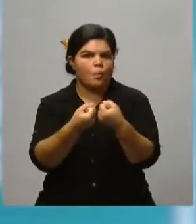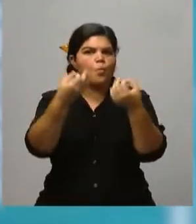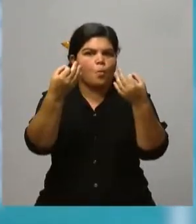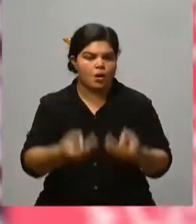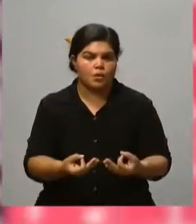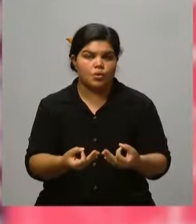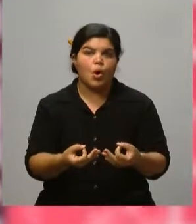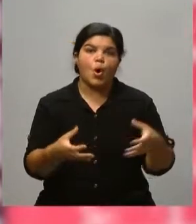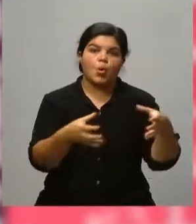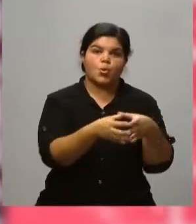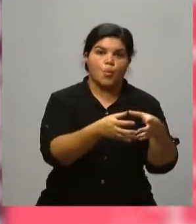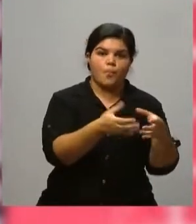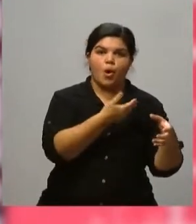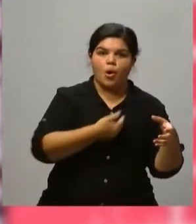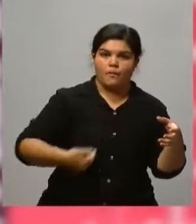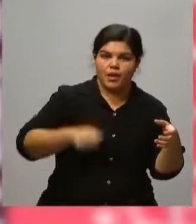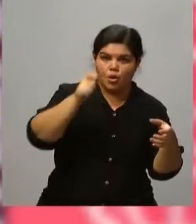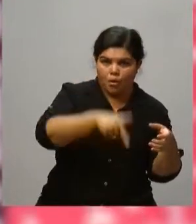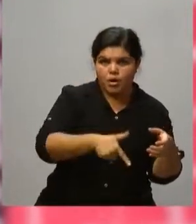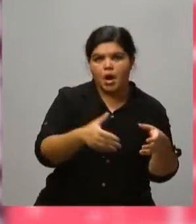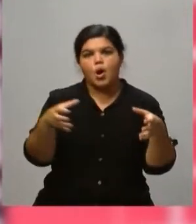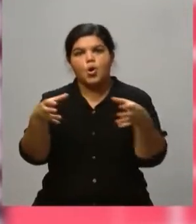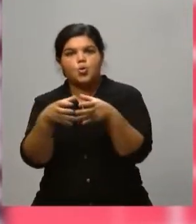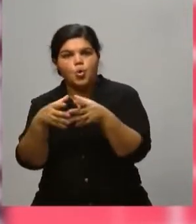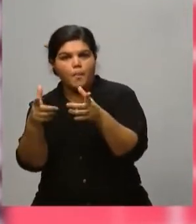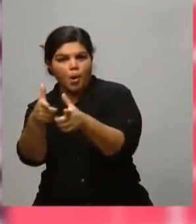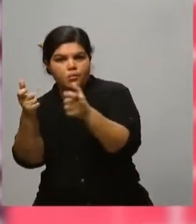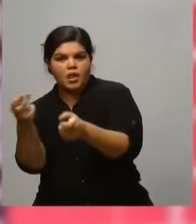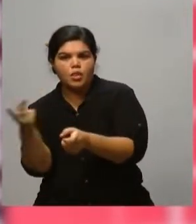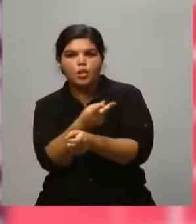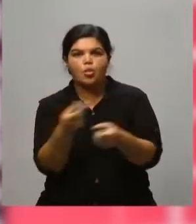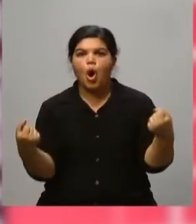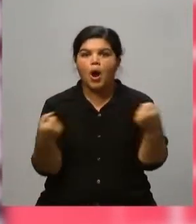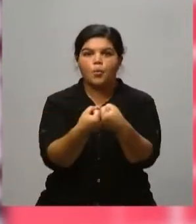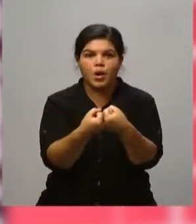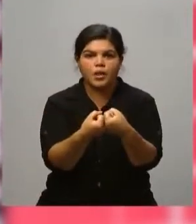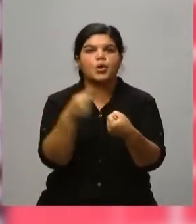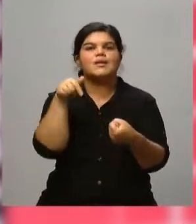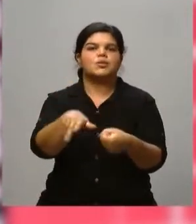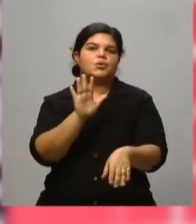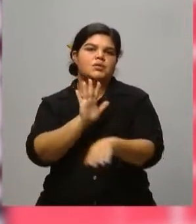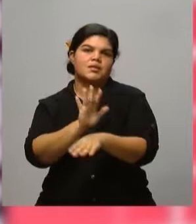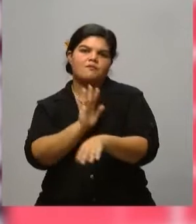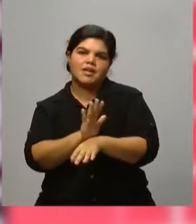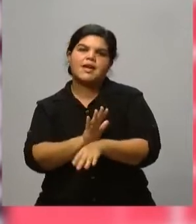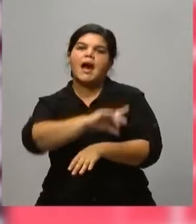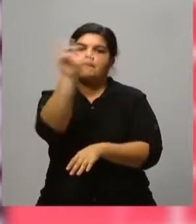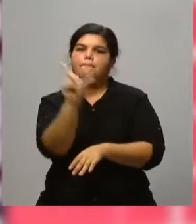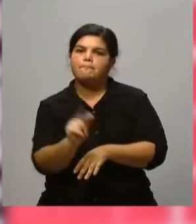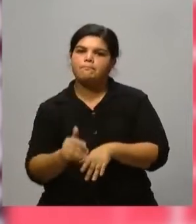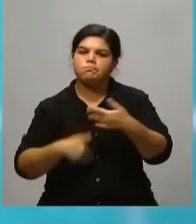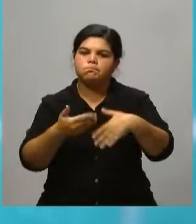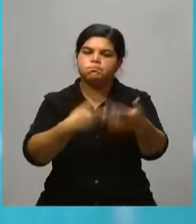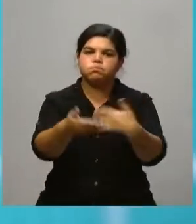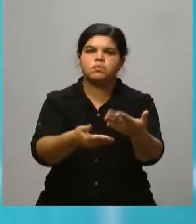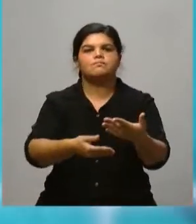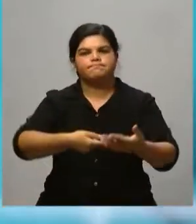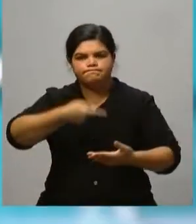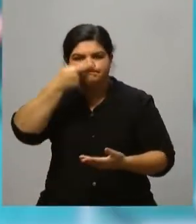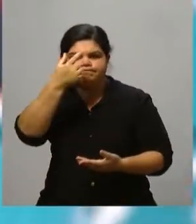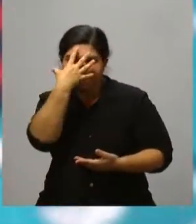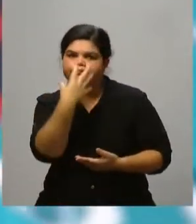kirchnerismo, que forma parte del oficialismo, pero bueno, ese apoyo se logra con la ayuda